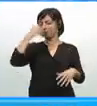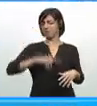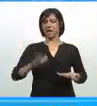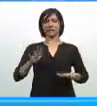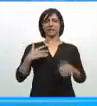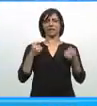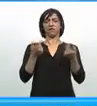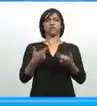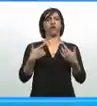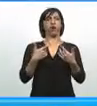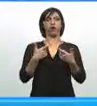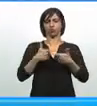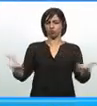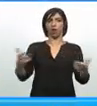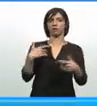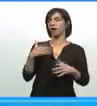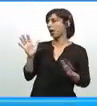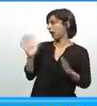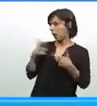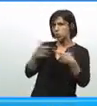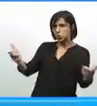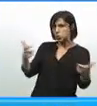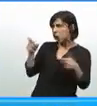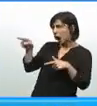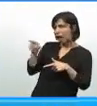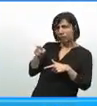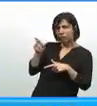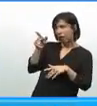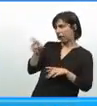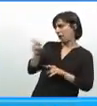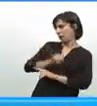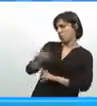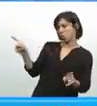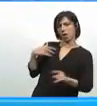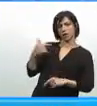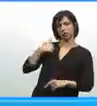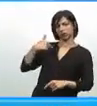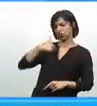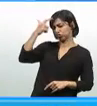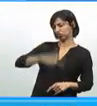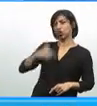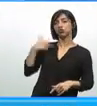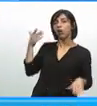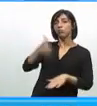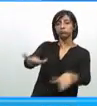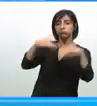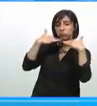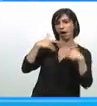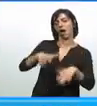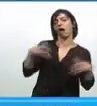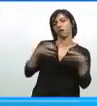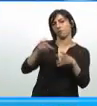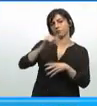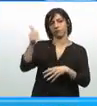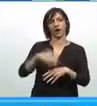No, espere, Francisco, espere, porque la cábala soy yo. Bueno, que cada vez que vengo a ver a San Lorenzo Básquet, gana. Amigo, por segunda vez tengo que ir hasta el final